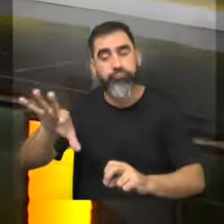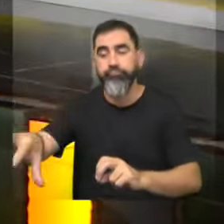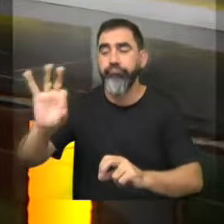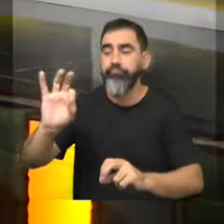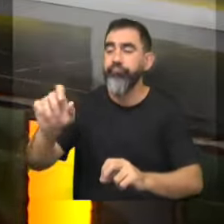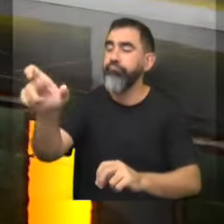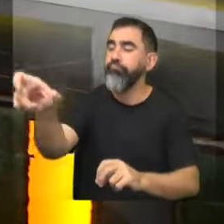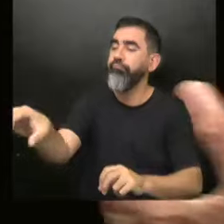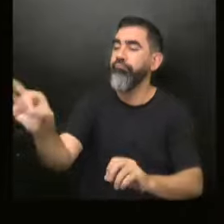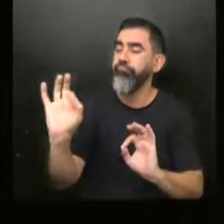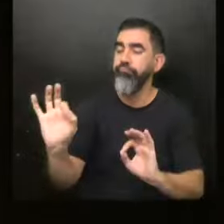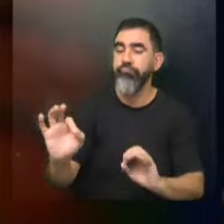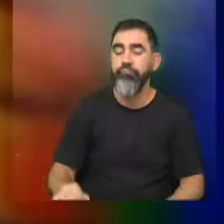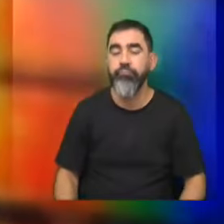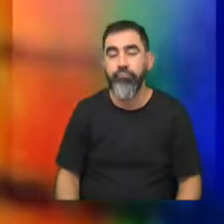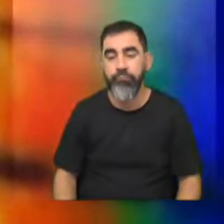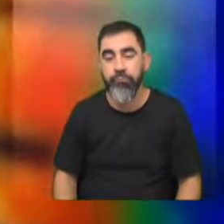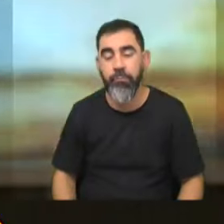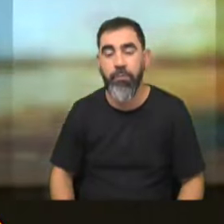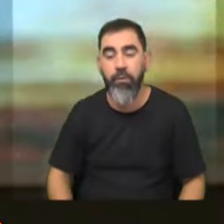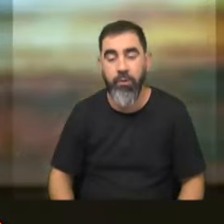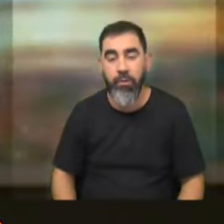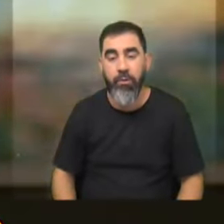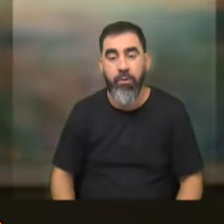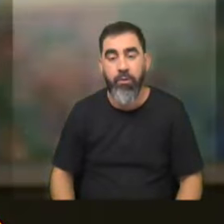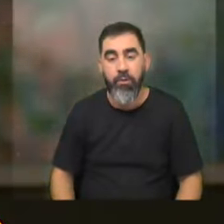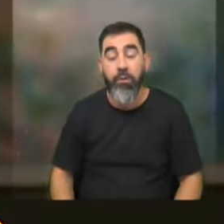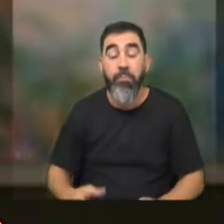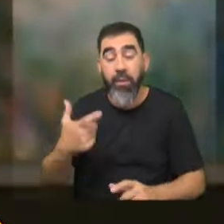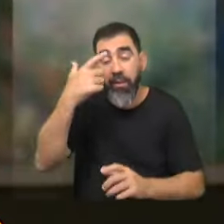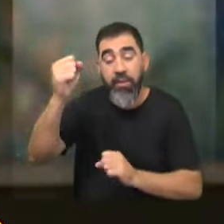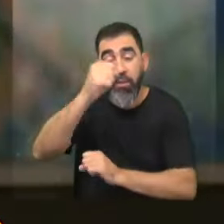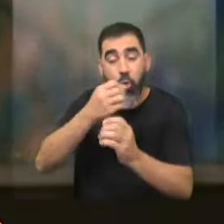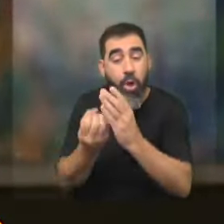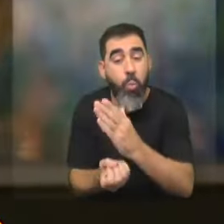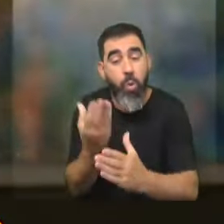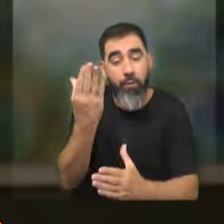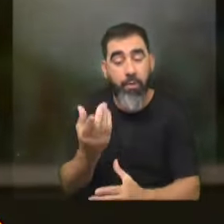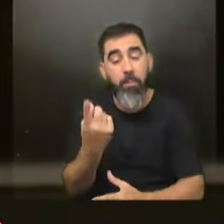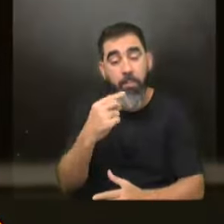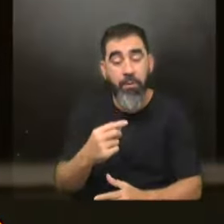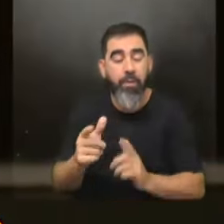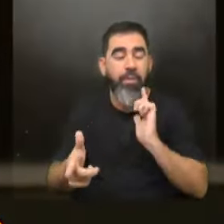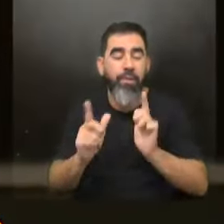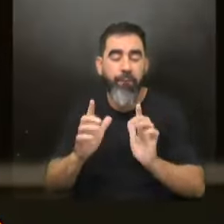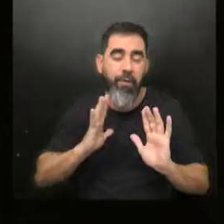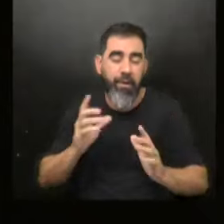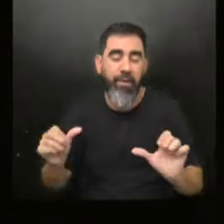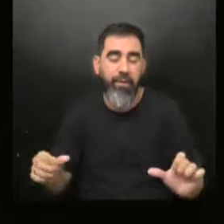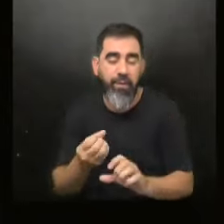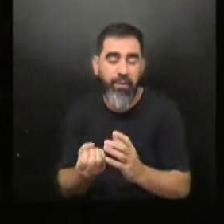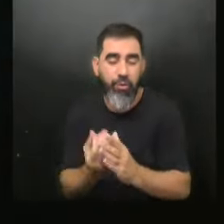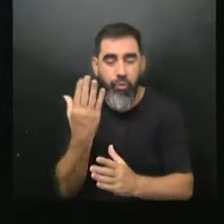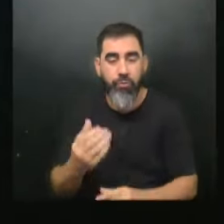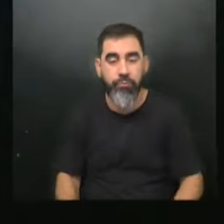quién. Y sobre todo con, sí, algo medio disruptivo, ¿no? Claro. Digamos, algo, tecnologías nuevas. Pero bueno, claro, digamos, es lo divertido hacer cosas nuevas.